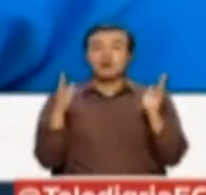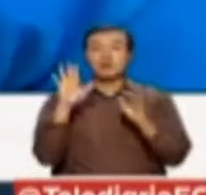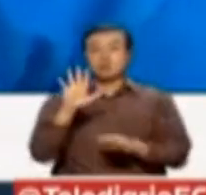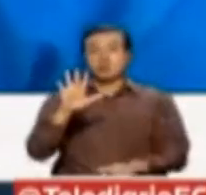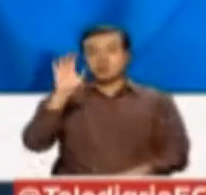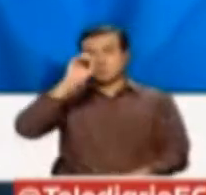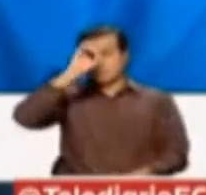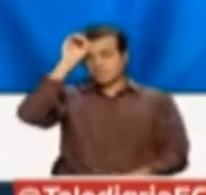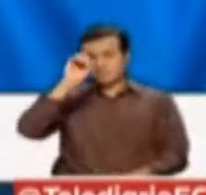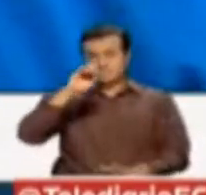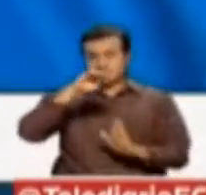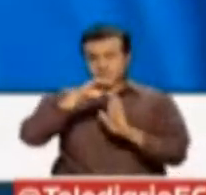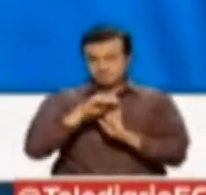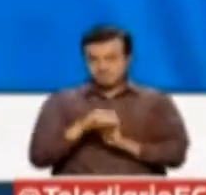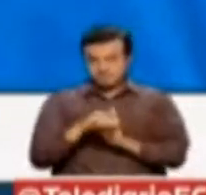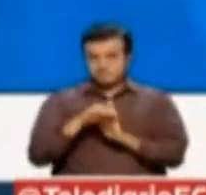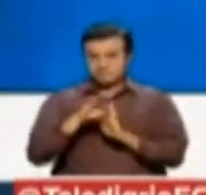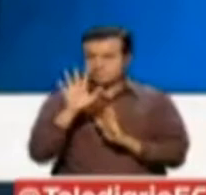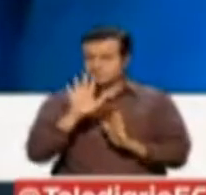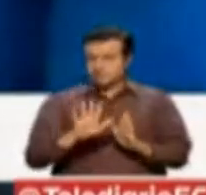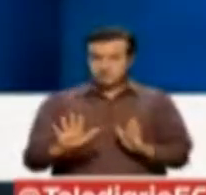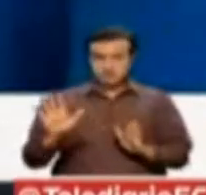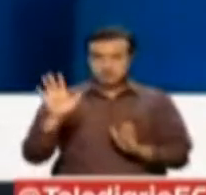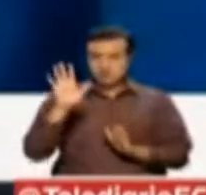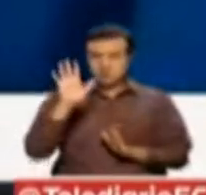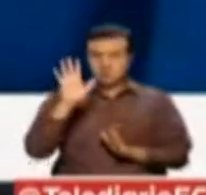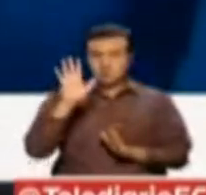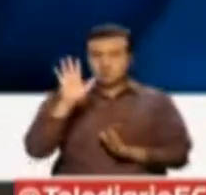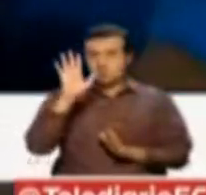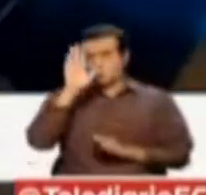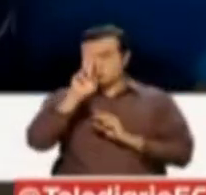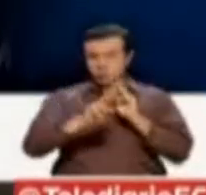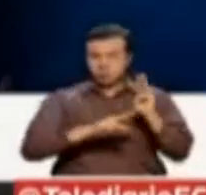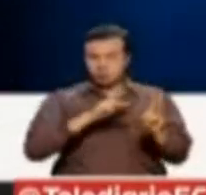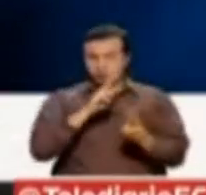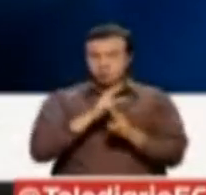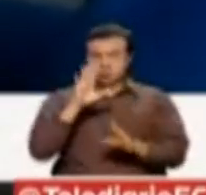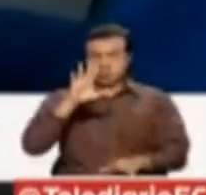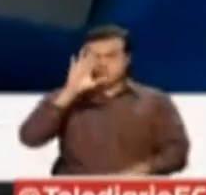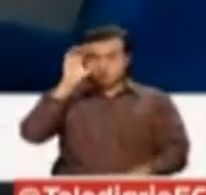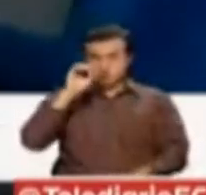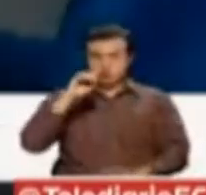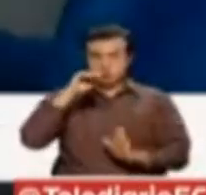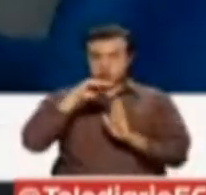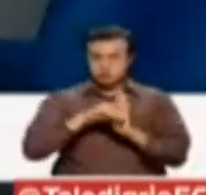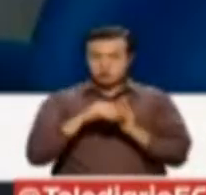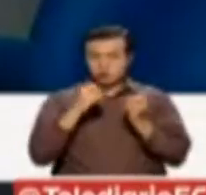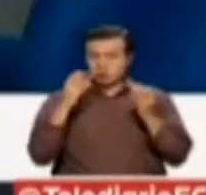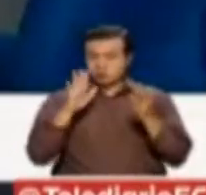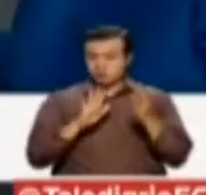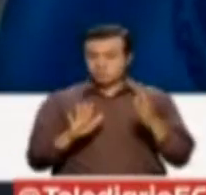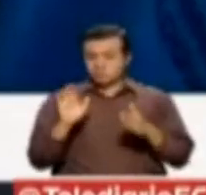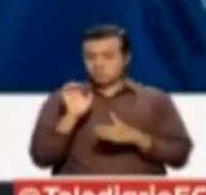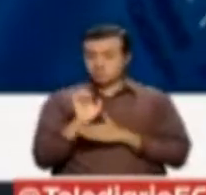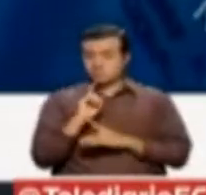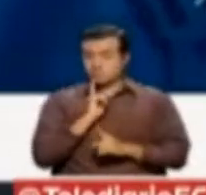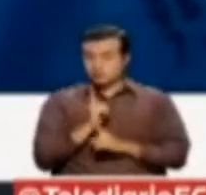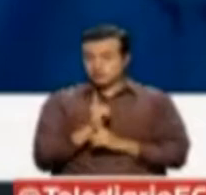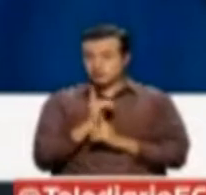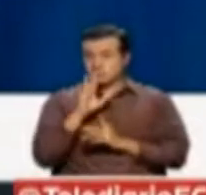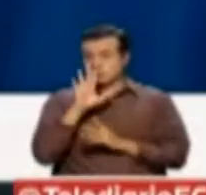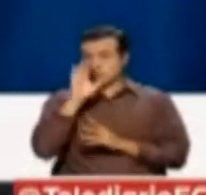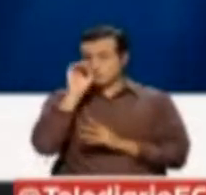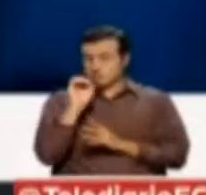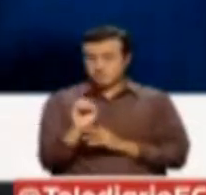5% de la población total del total no del mundo alasitas poblamos esto al ecuador si el 5 por